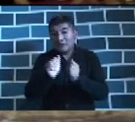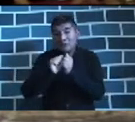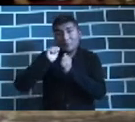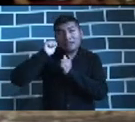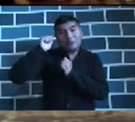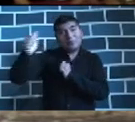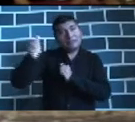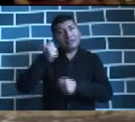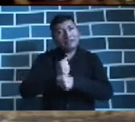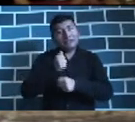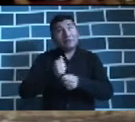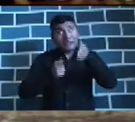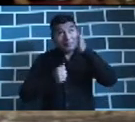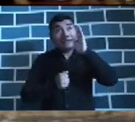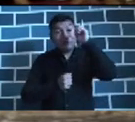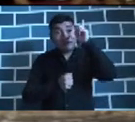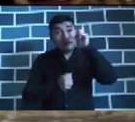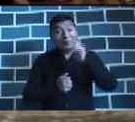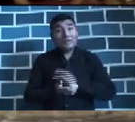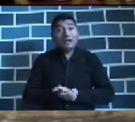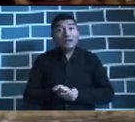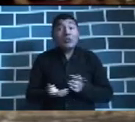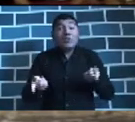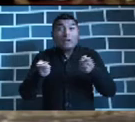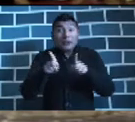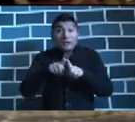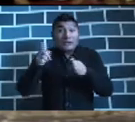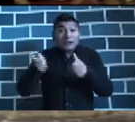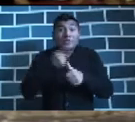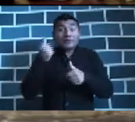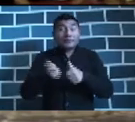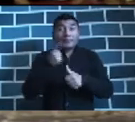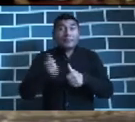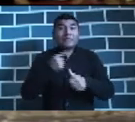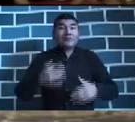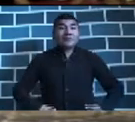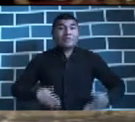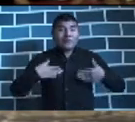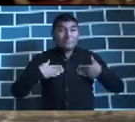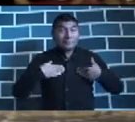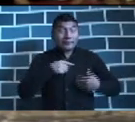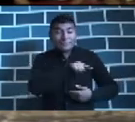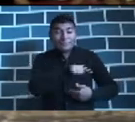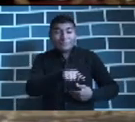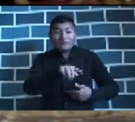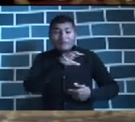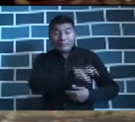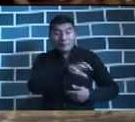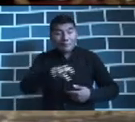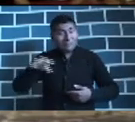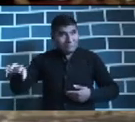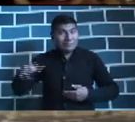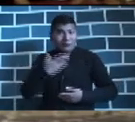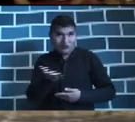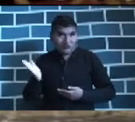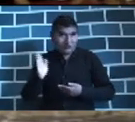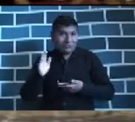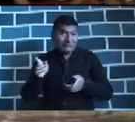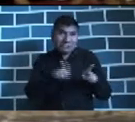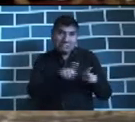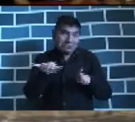la voluntad de dios cuando ponemos lo primero de la vida estas cosas también podemos ser